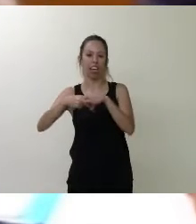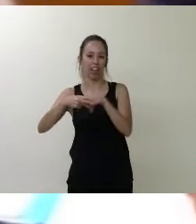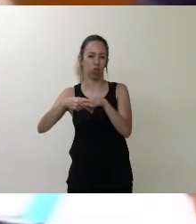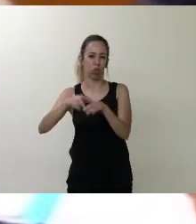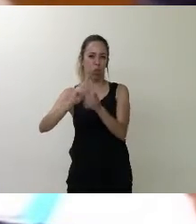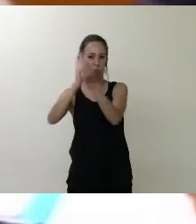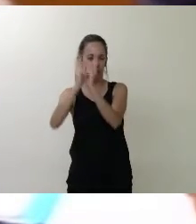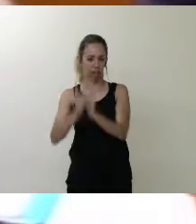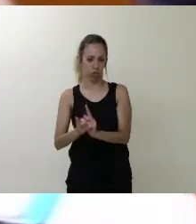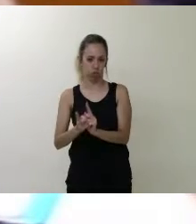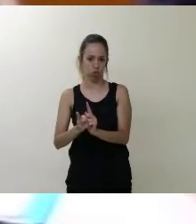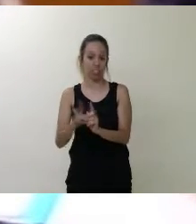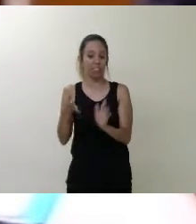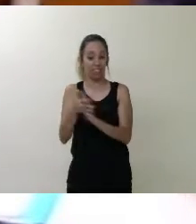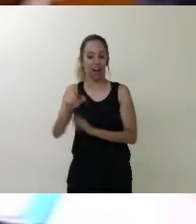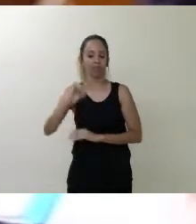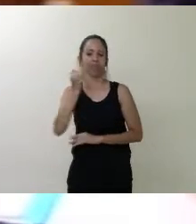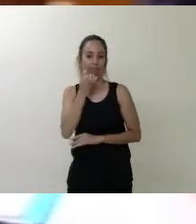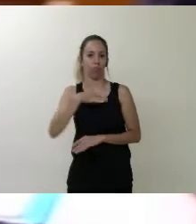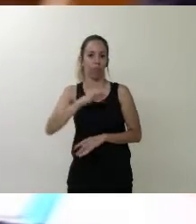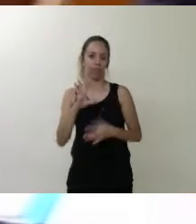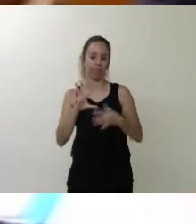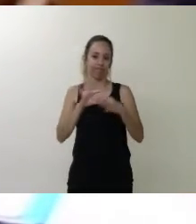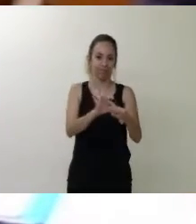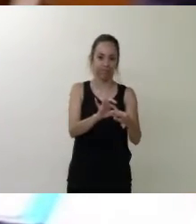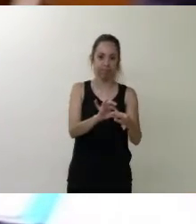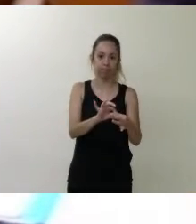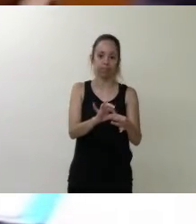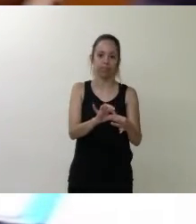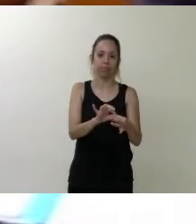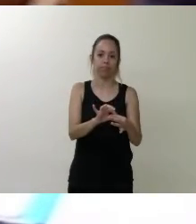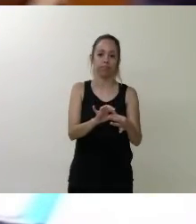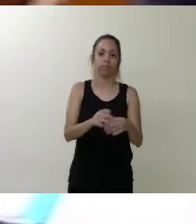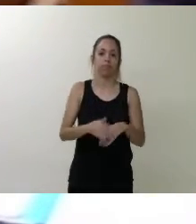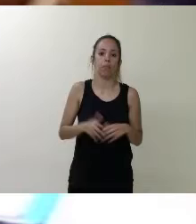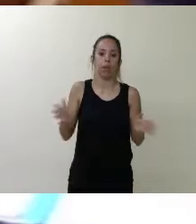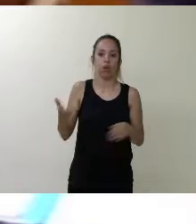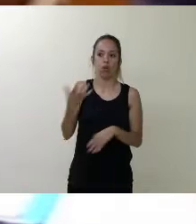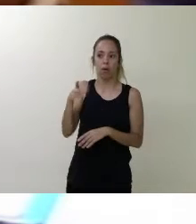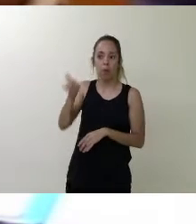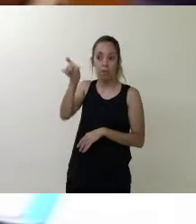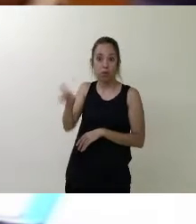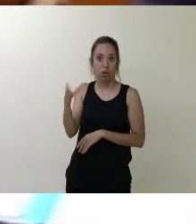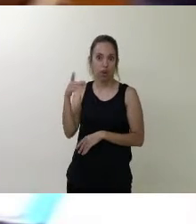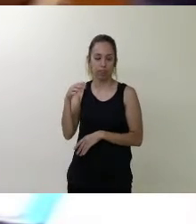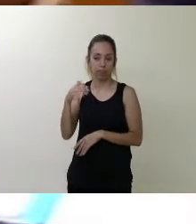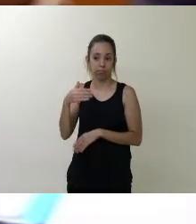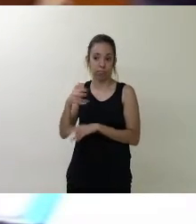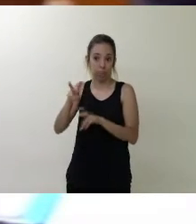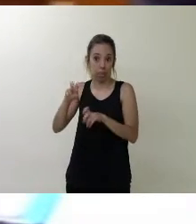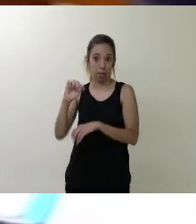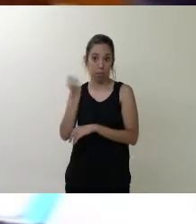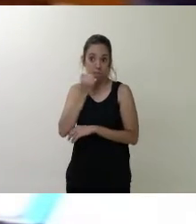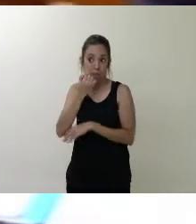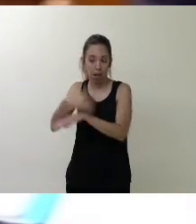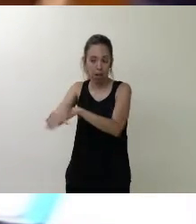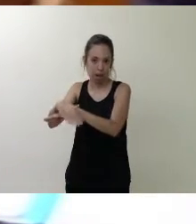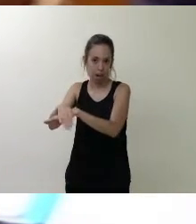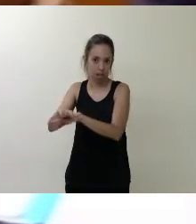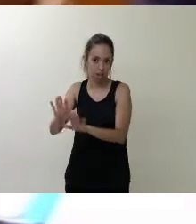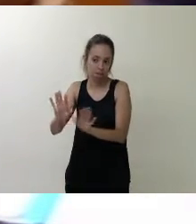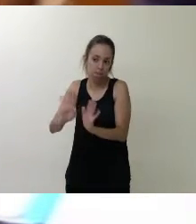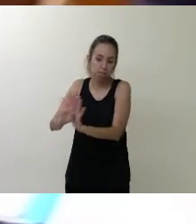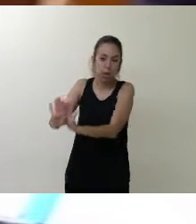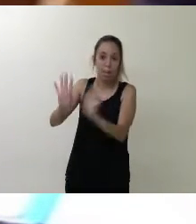que el propio presupuesto, por no haberse ajustado en su elaboración y aprobación con los trámites establecidos por la ley. Recordar que este expediente fue aprobado y